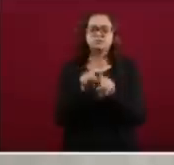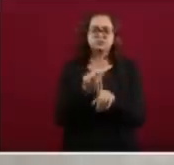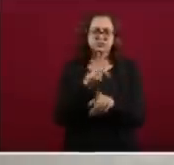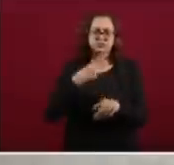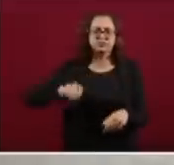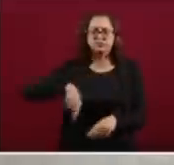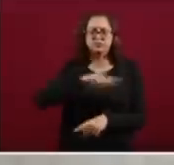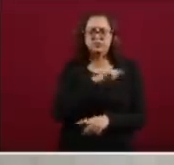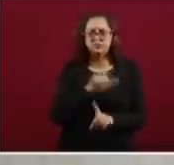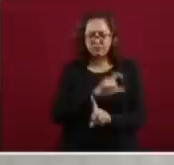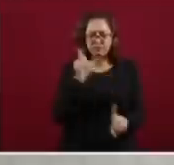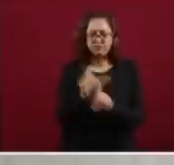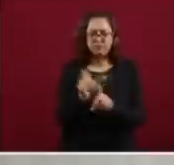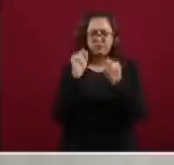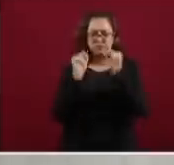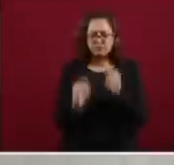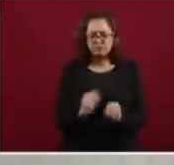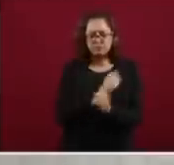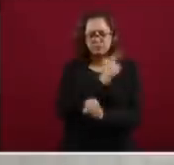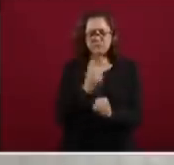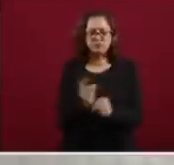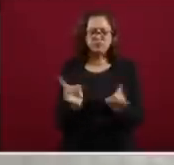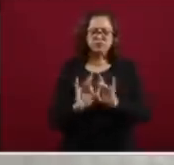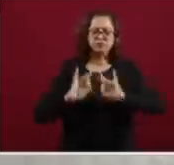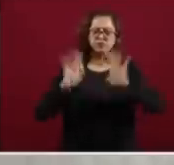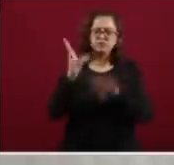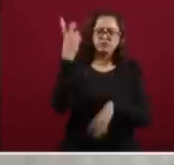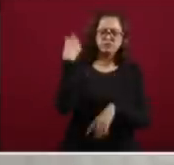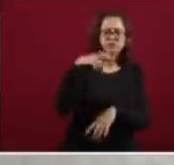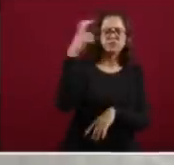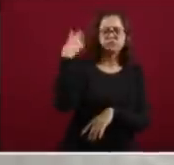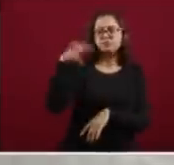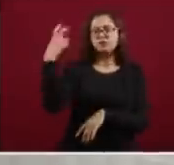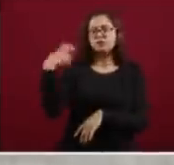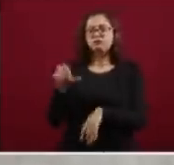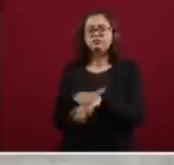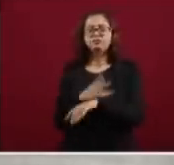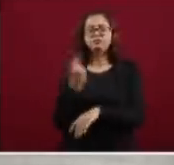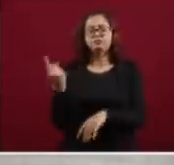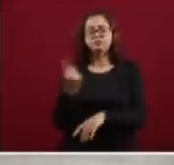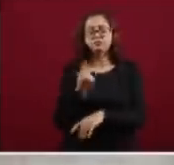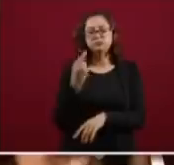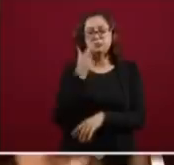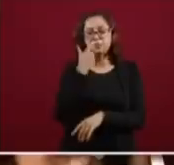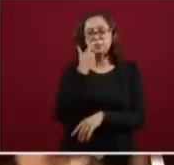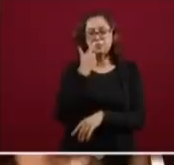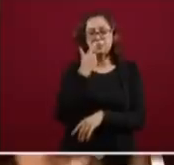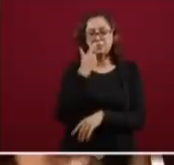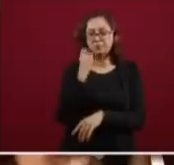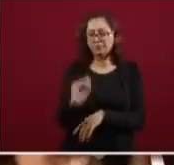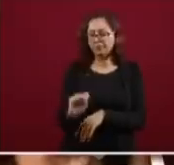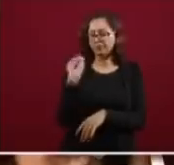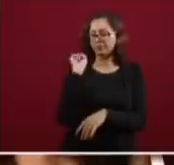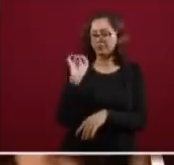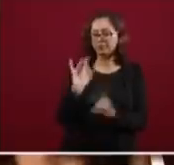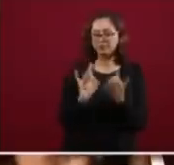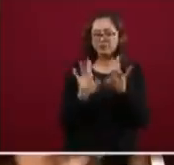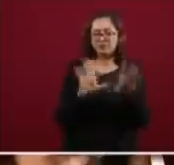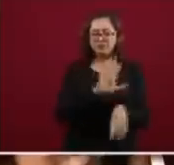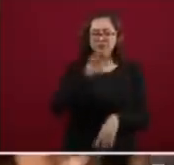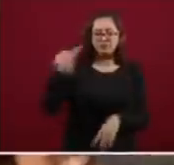de nosotros cuando hay este tipo de giras porque este caso del sábado de este accidente